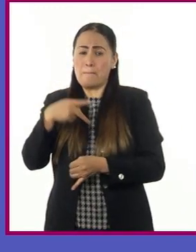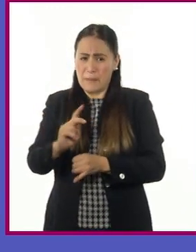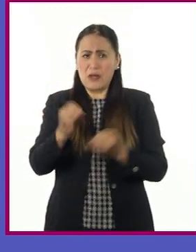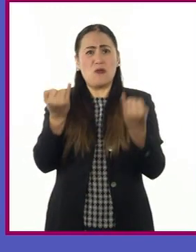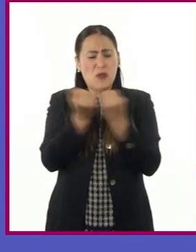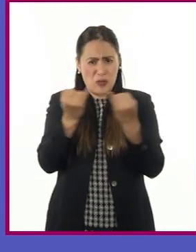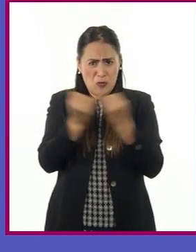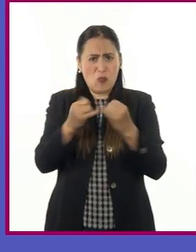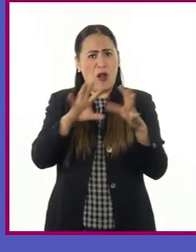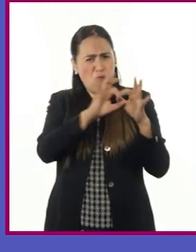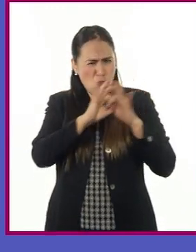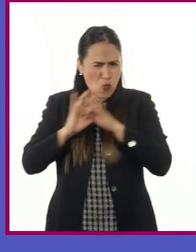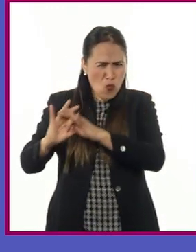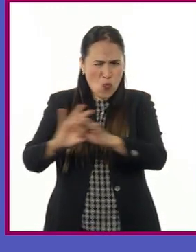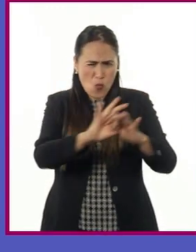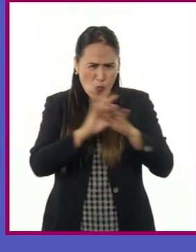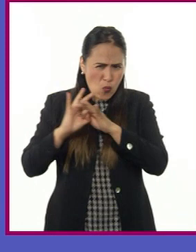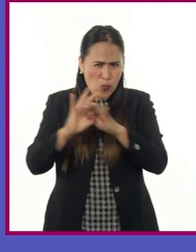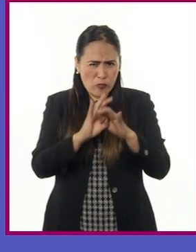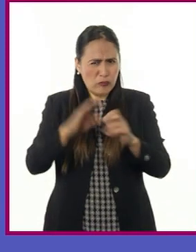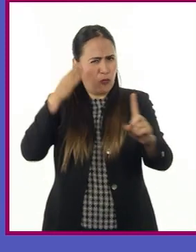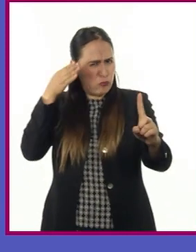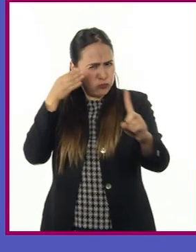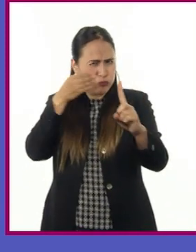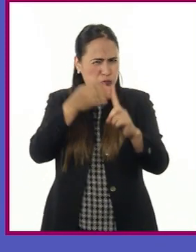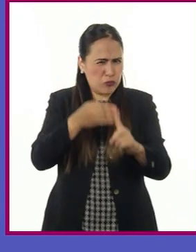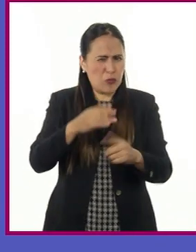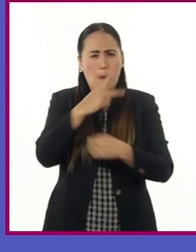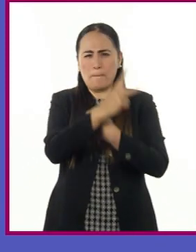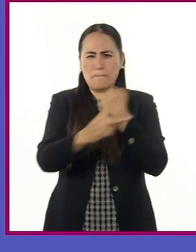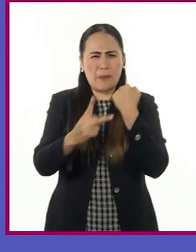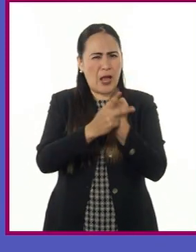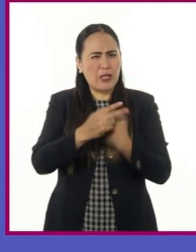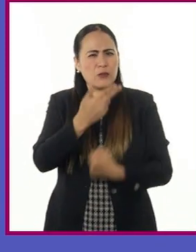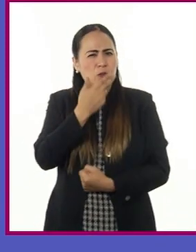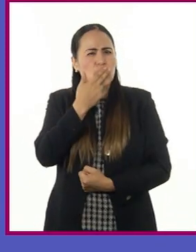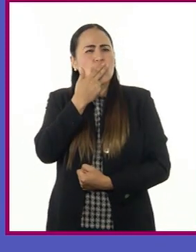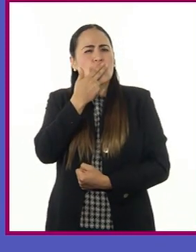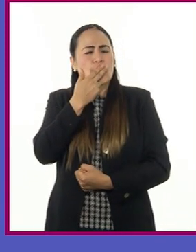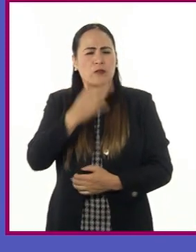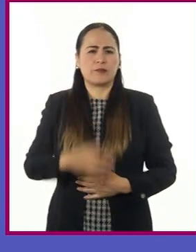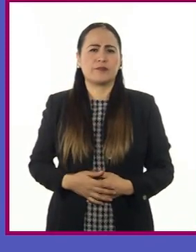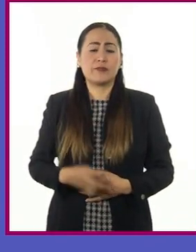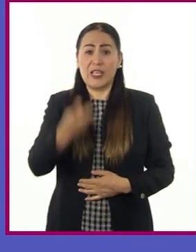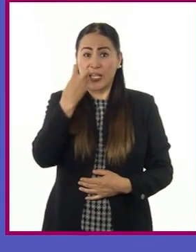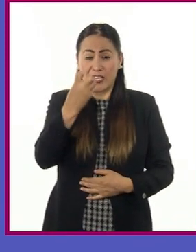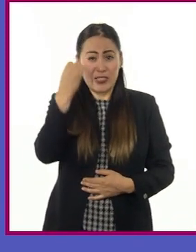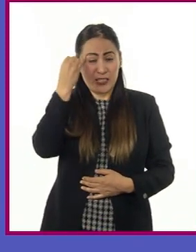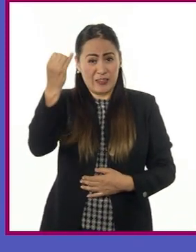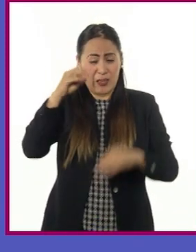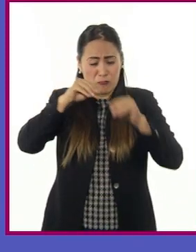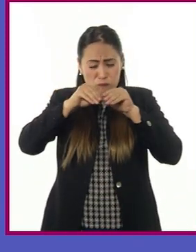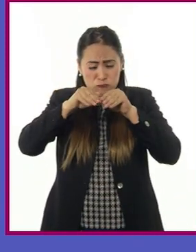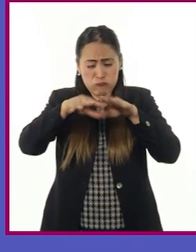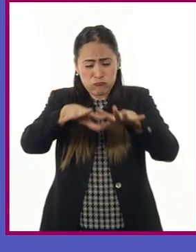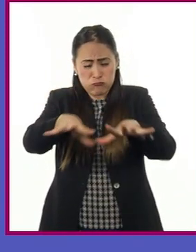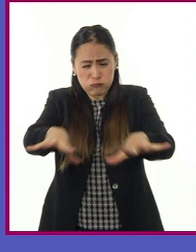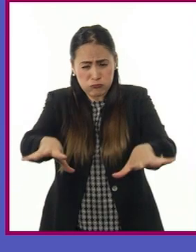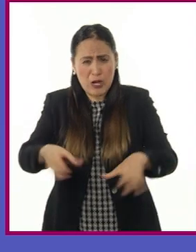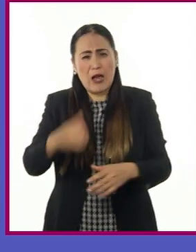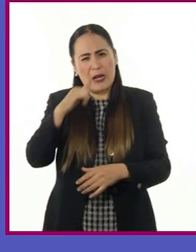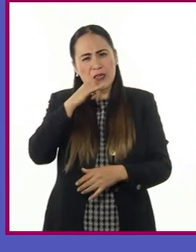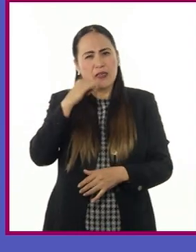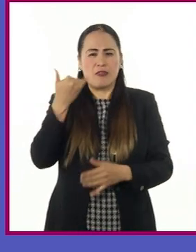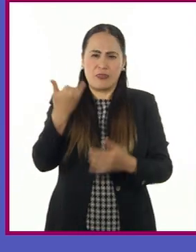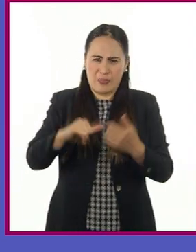unión incondicional y la entrega a la patria. Estas ideas tuvieron gran influencia en los procesos de unificación de